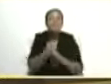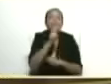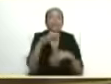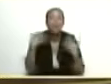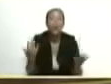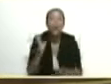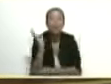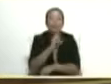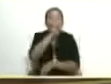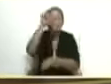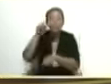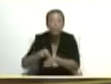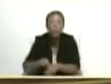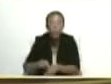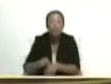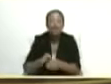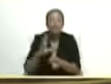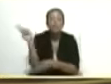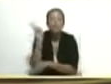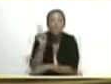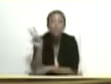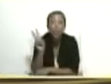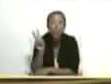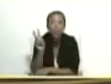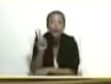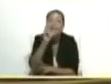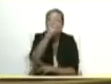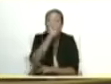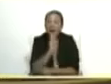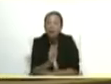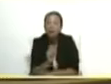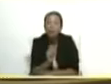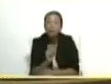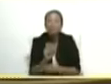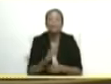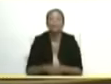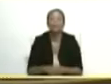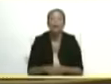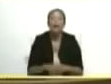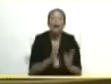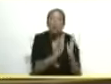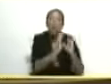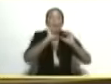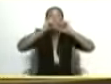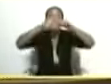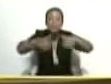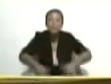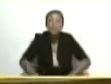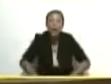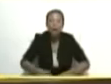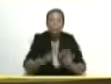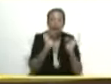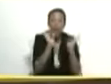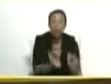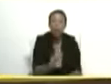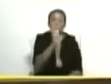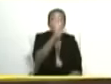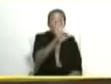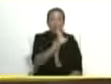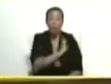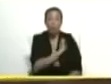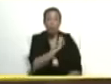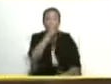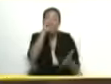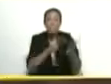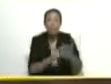la Asamblea Nacional de Venezuela para el nuevo periodo que se iniciaba el 5 de enero